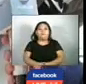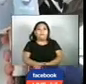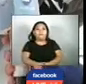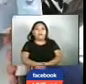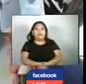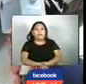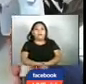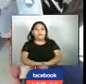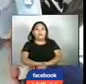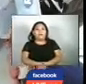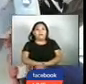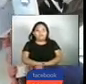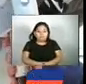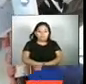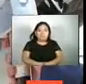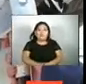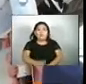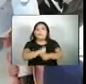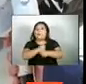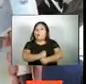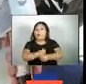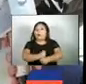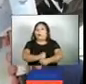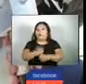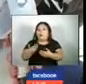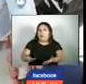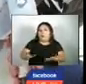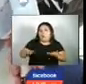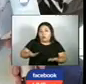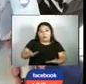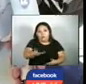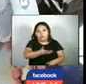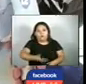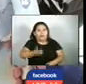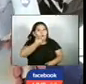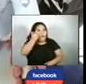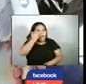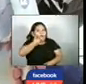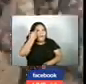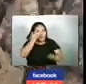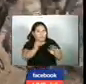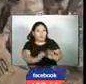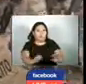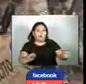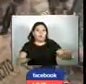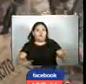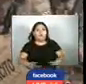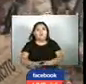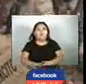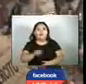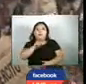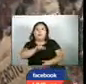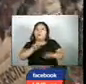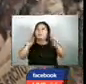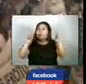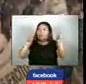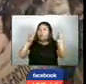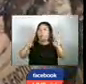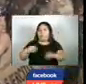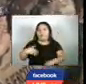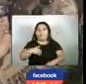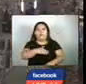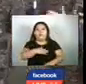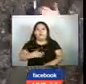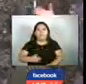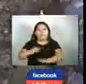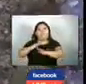Pues más seguridad, más apoyo, más que todo para nosotros y para los niños también. Sobre esto, Monroy confirmó que para